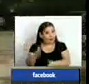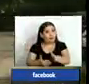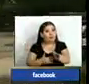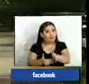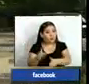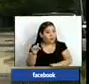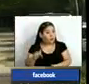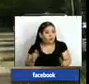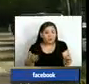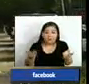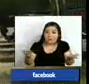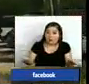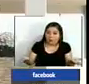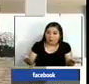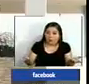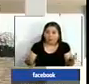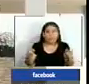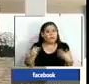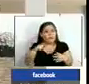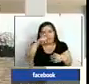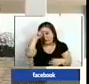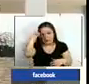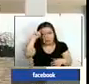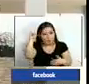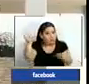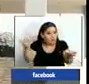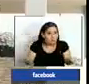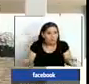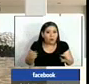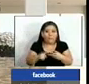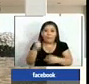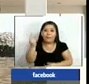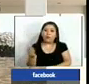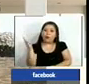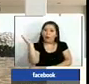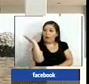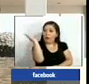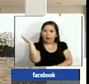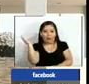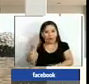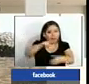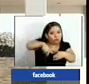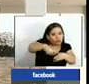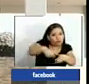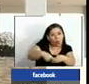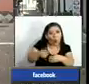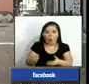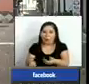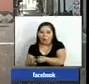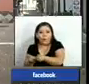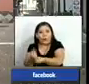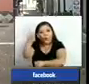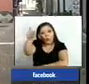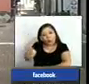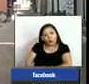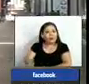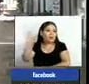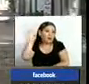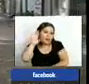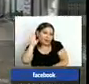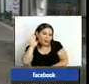prácticamente se han perdido empleos, ¿ya? Meseros, cocineras, recamareras, agentes de